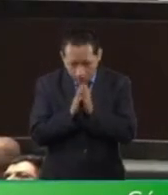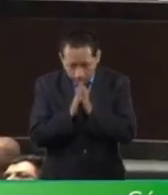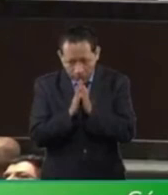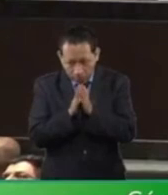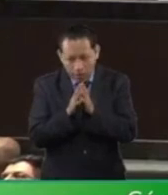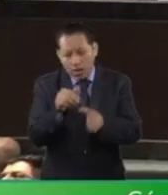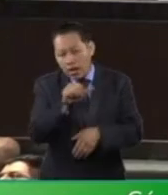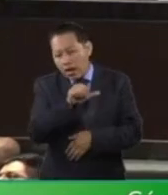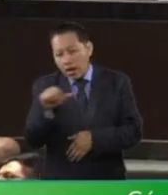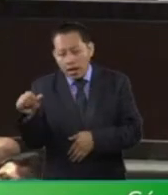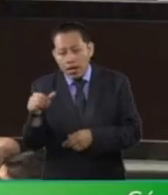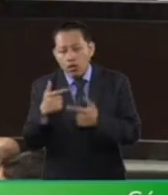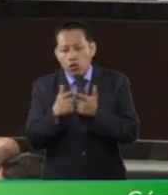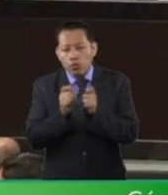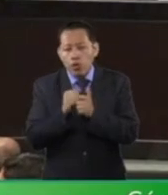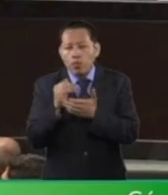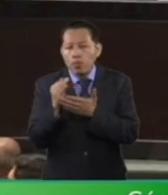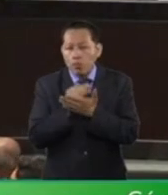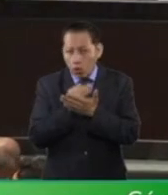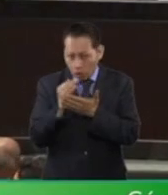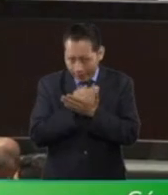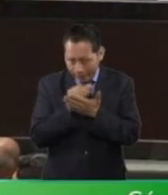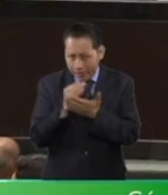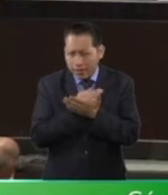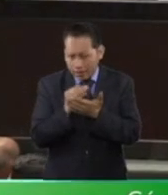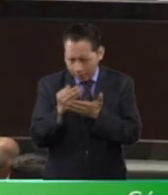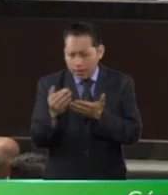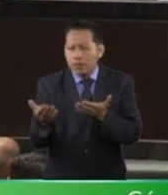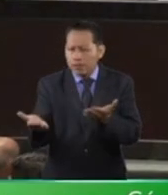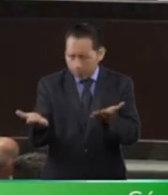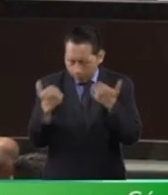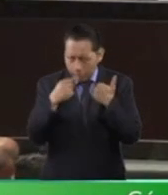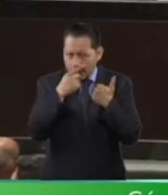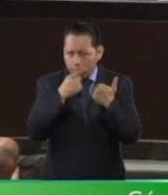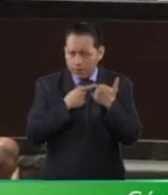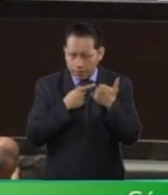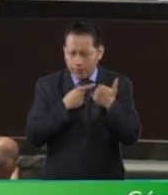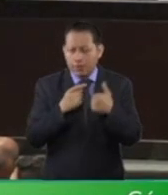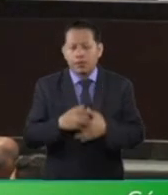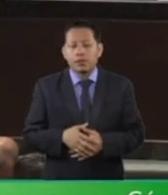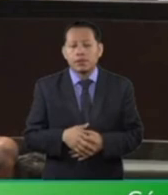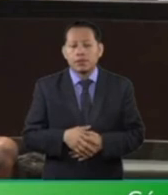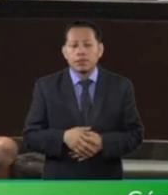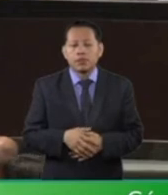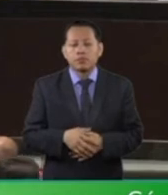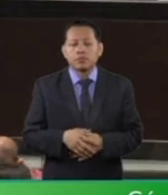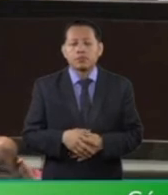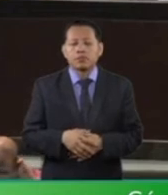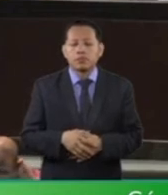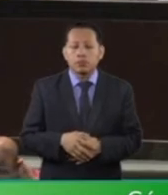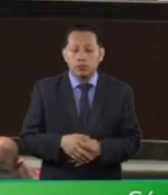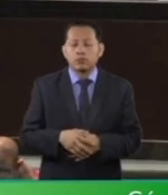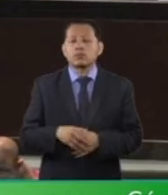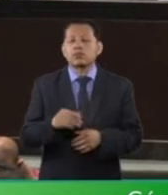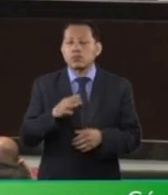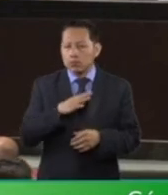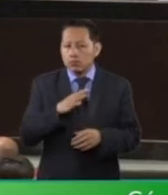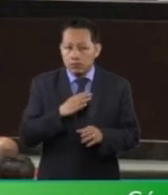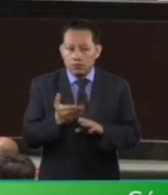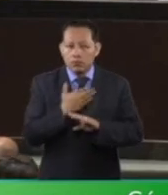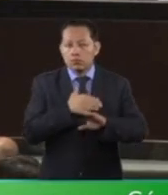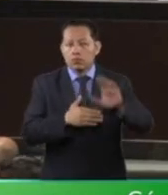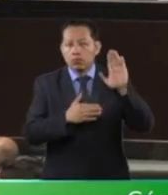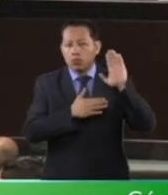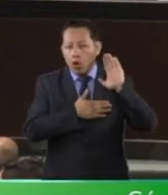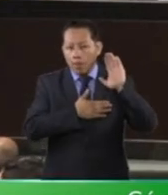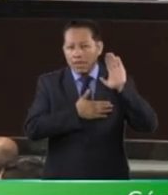solicito a la bancada de Morena que me lo haga saber. Las promesas incumplidas de